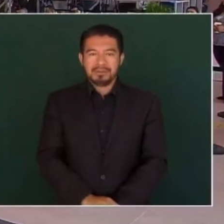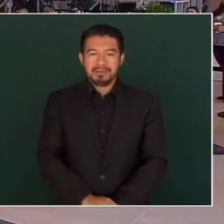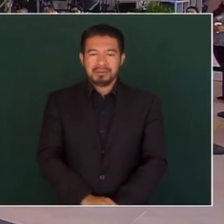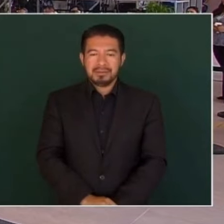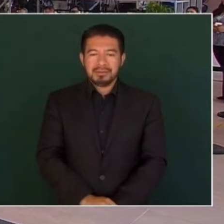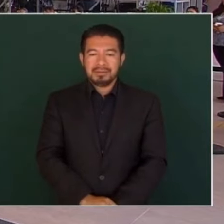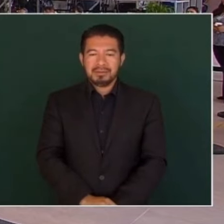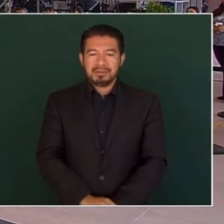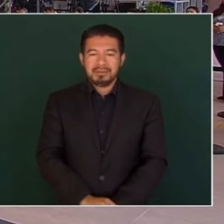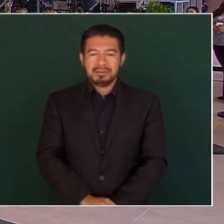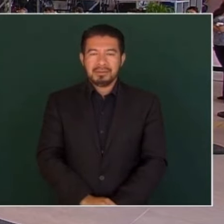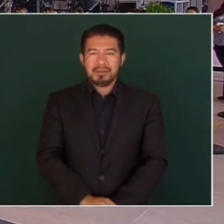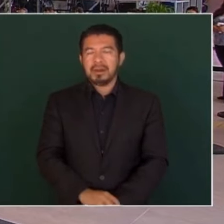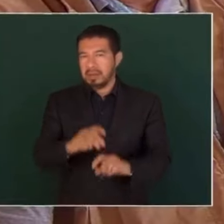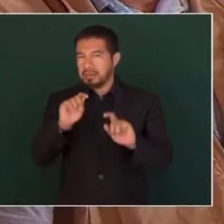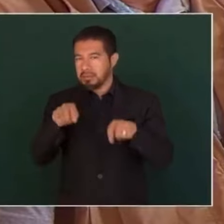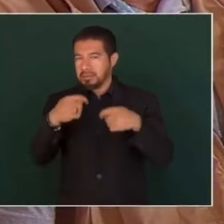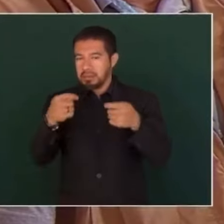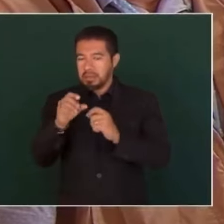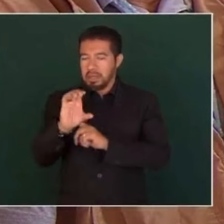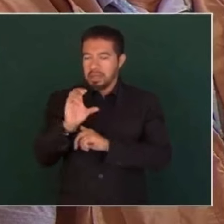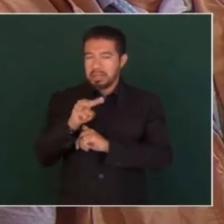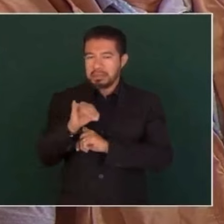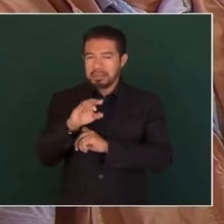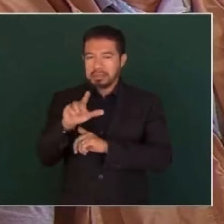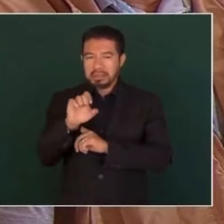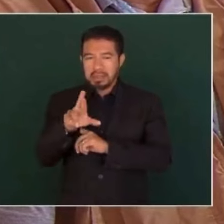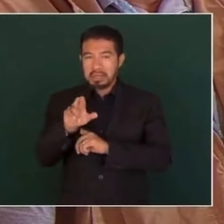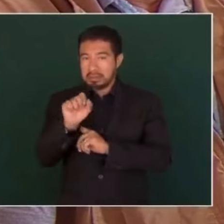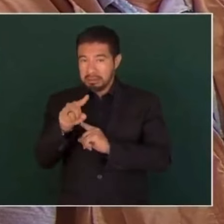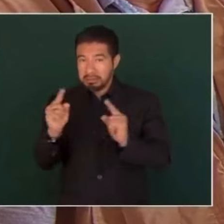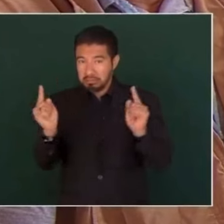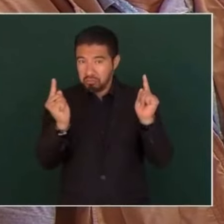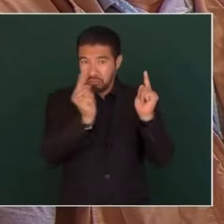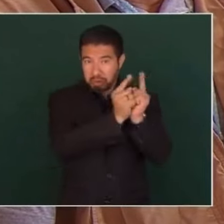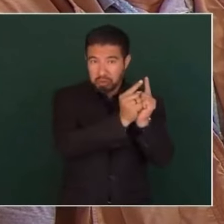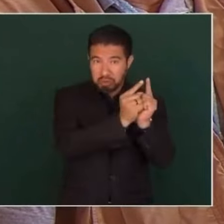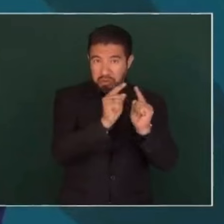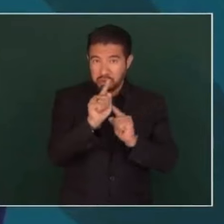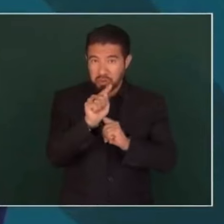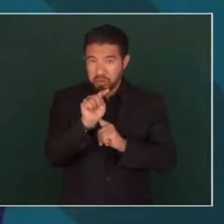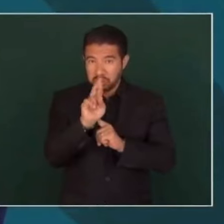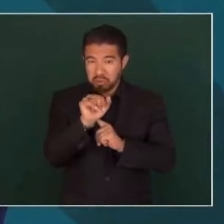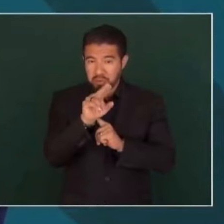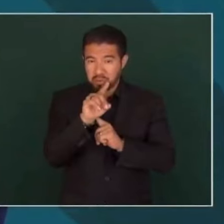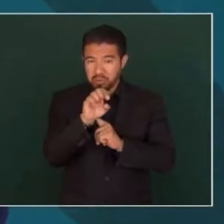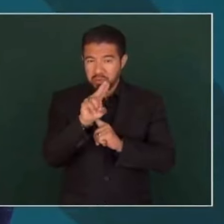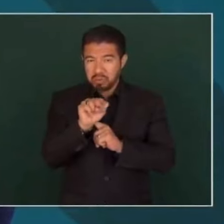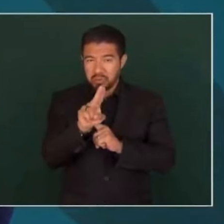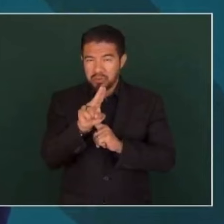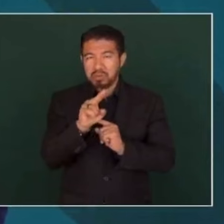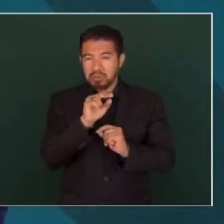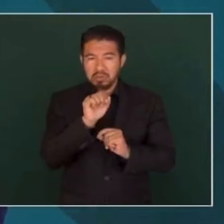¿Y la canciller sí va, se va a reunir contigo? Sí, está allá o iba a Washington. Ella se